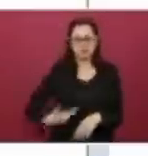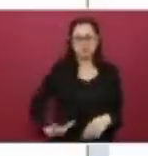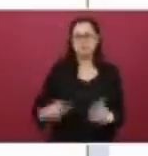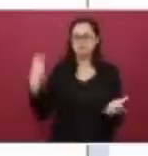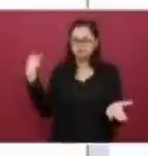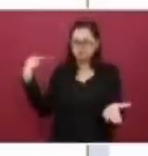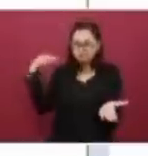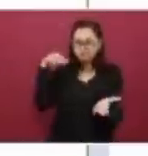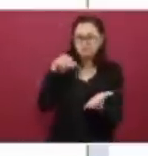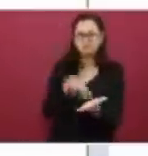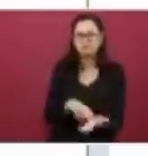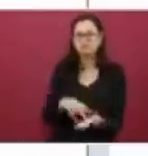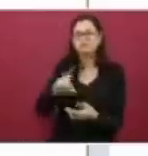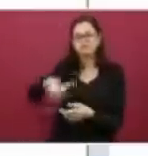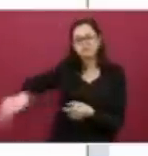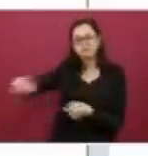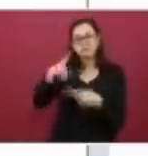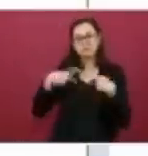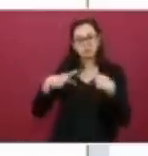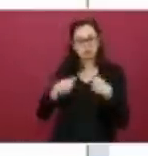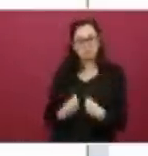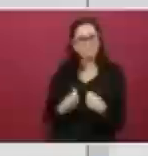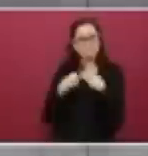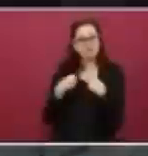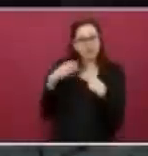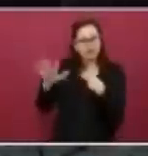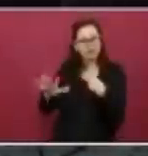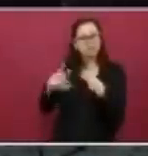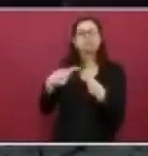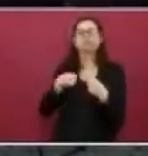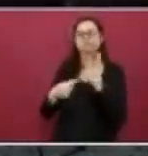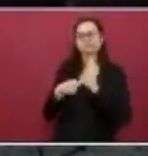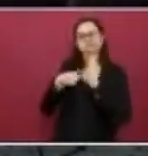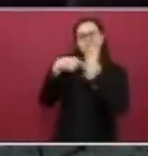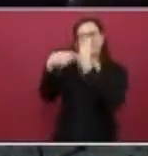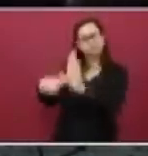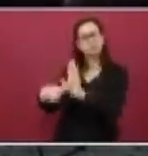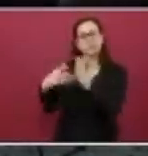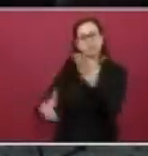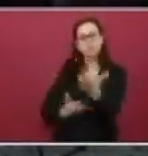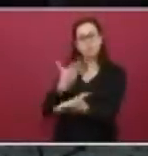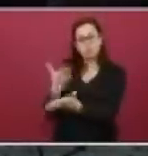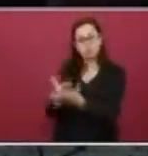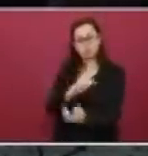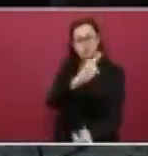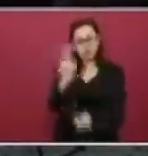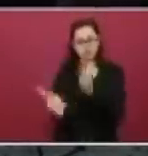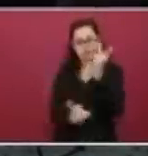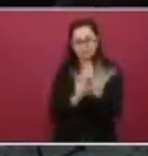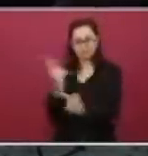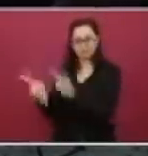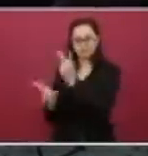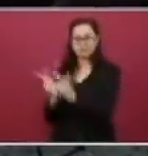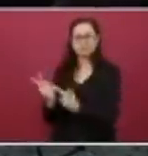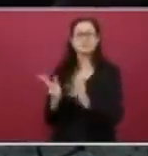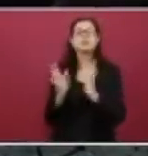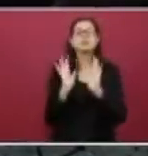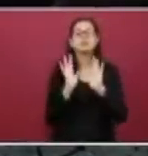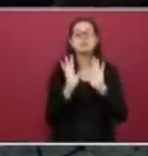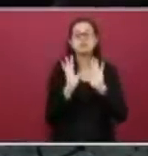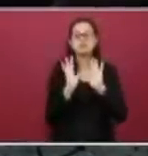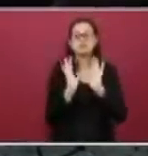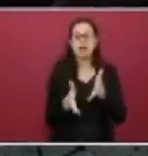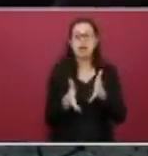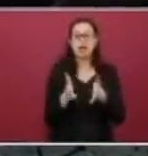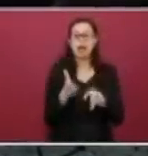de los habitantes de la zona la propuesta de esta consulta pública ya se puso la boleta hace